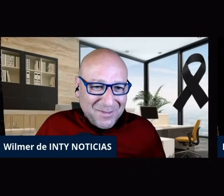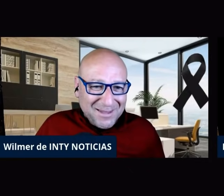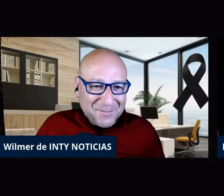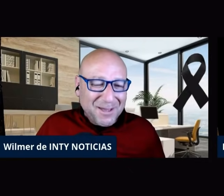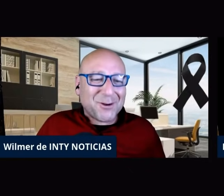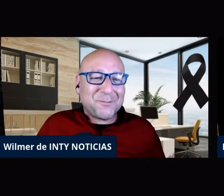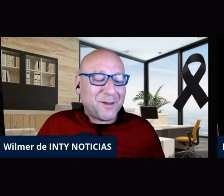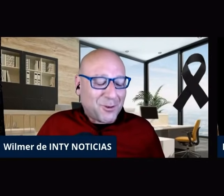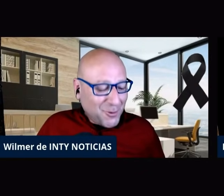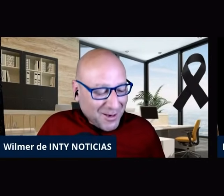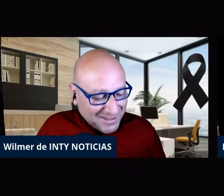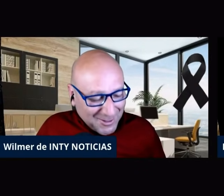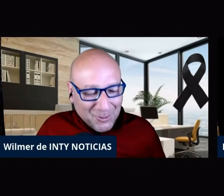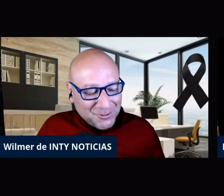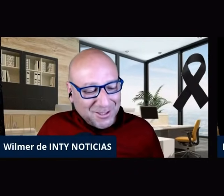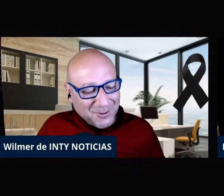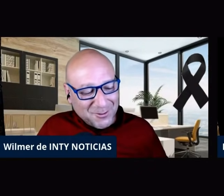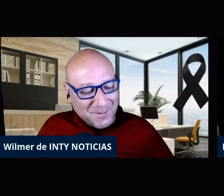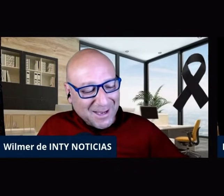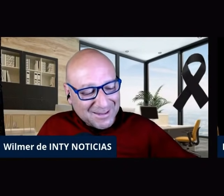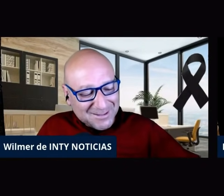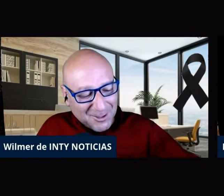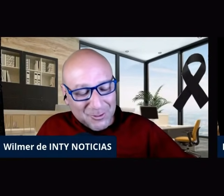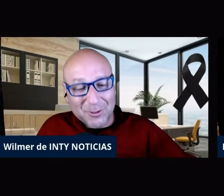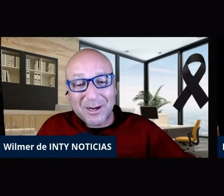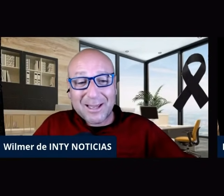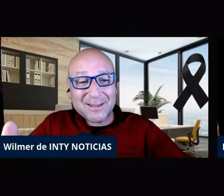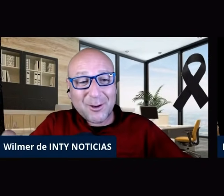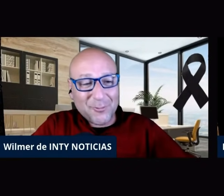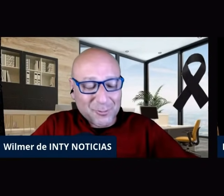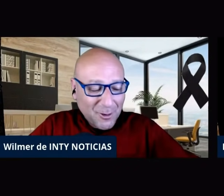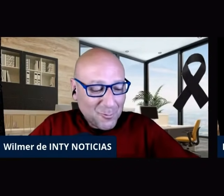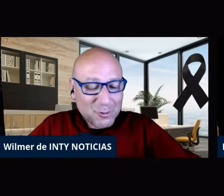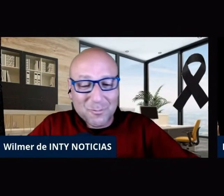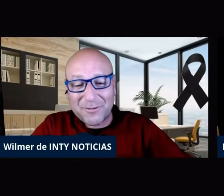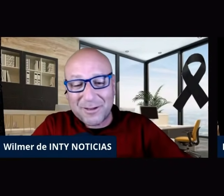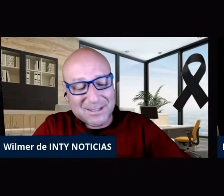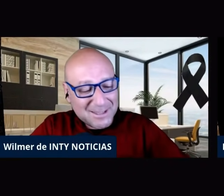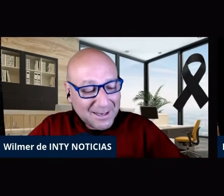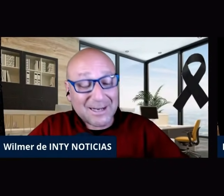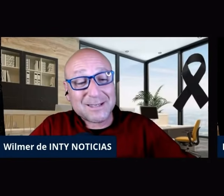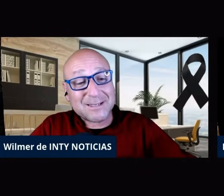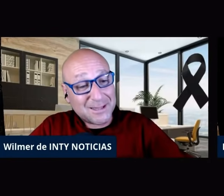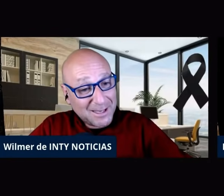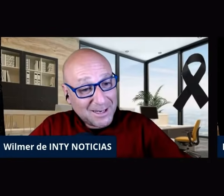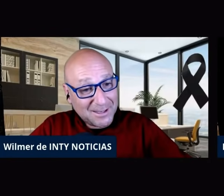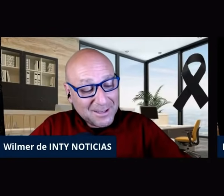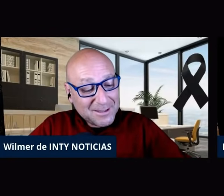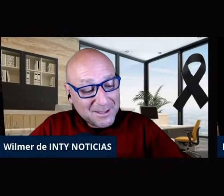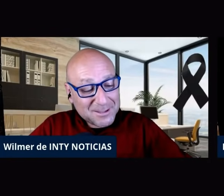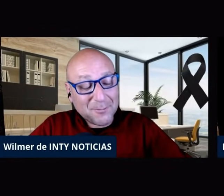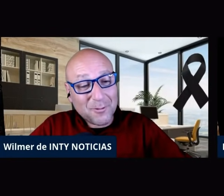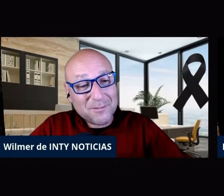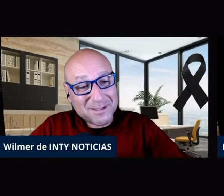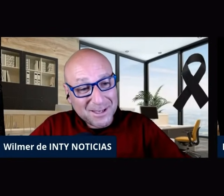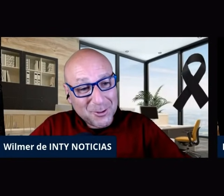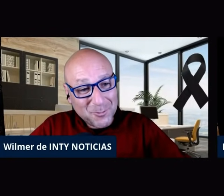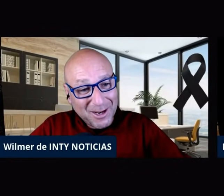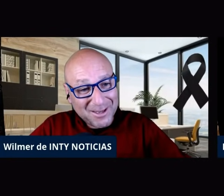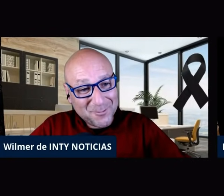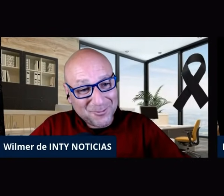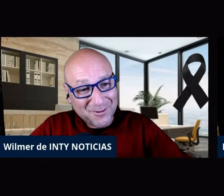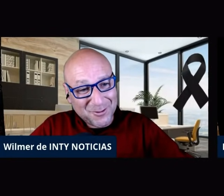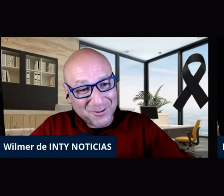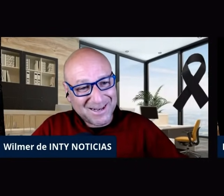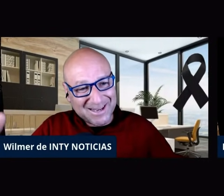ya. Okay. pero yo encantado contigo, me encanta estar contigo, la gente lo ha disfrutado mucho, me felicitan, gracias a ti, Eli. Tienes que volver Gracias. más seguido